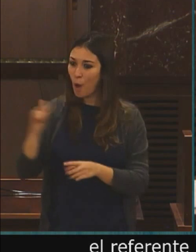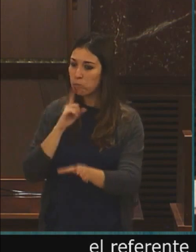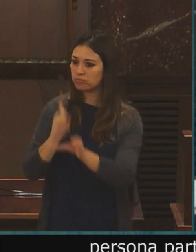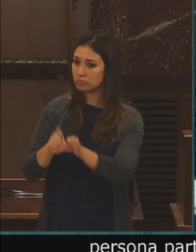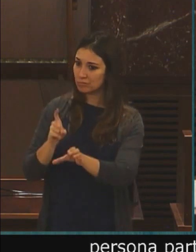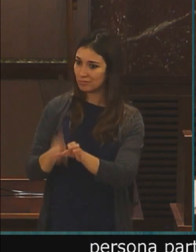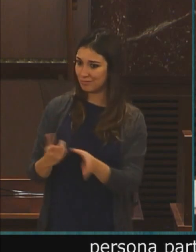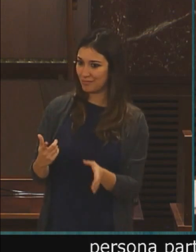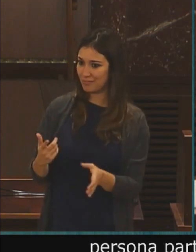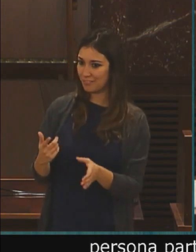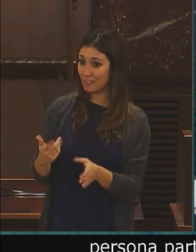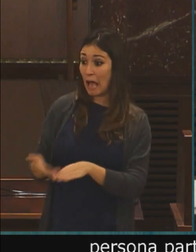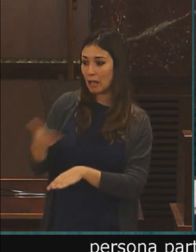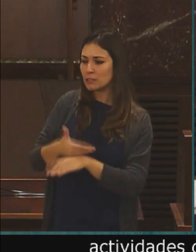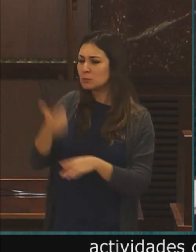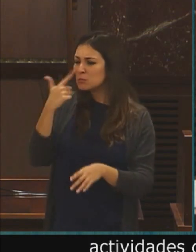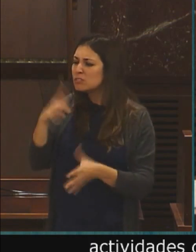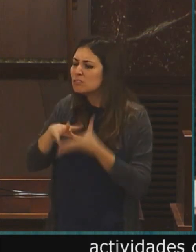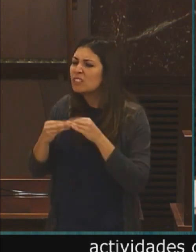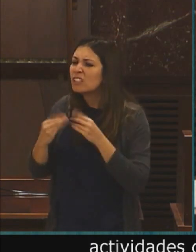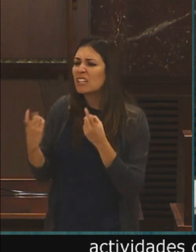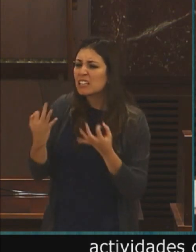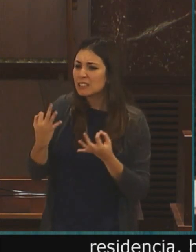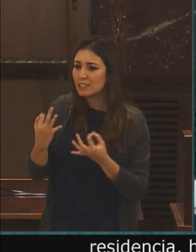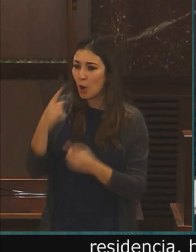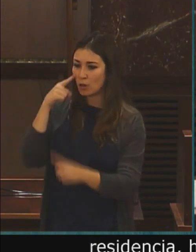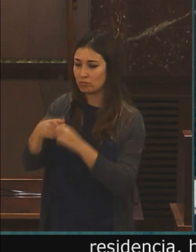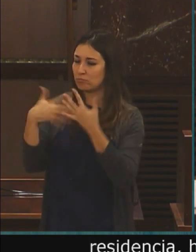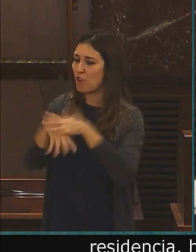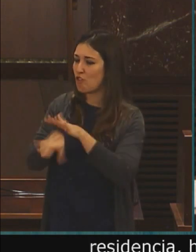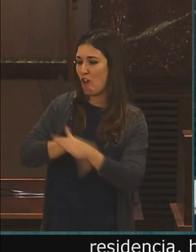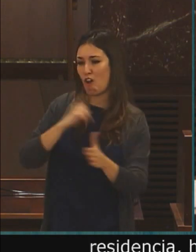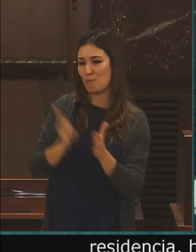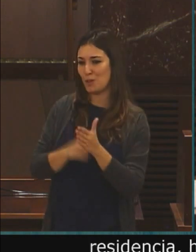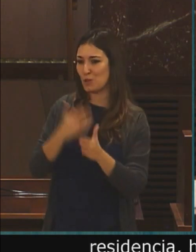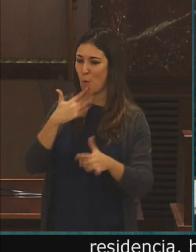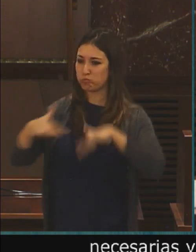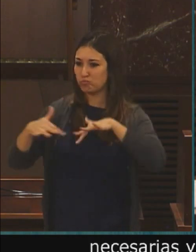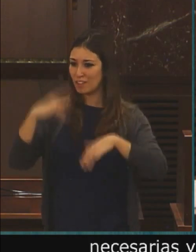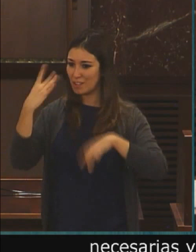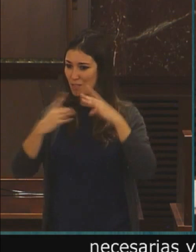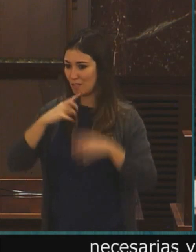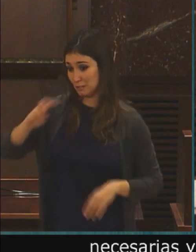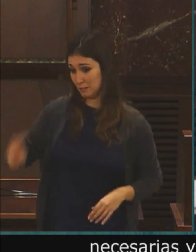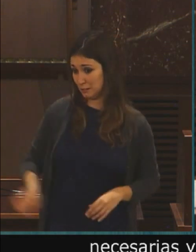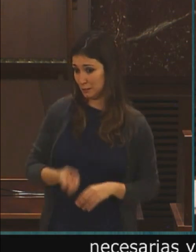residencia, haciendo las adaptaciones necesarias y conseguir que se integre plenamente en la dinámica de la misma.